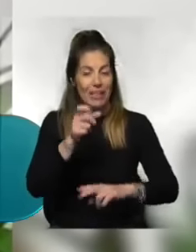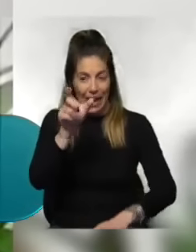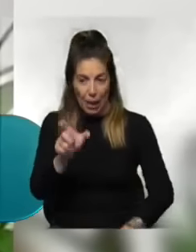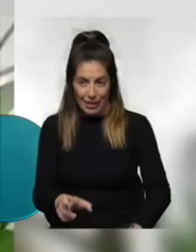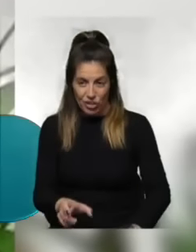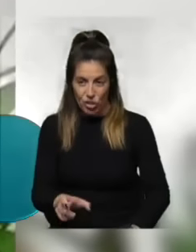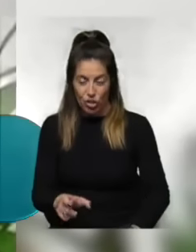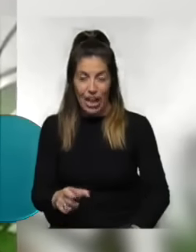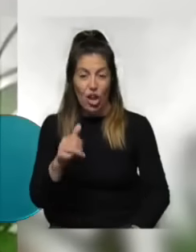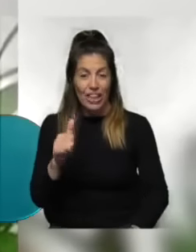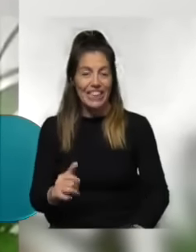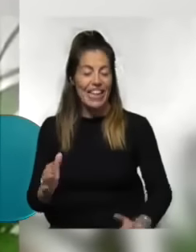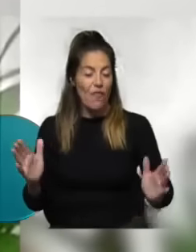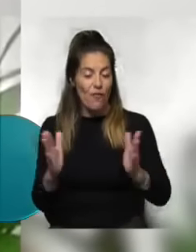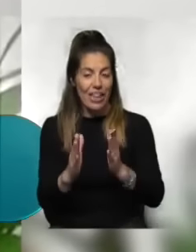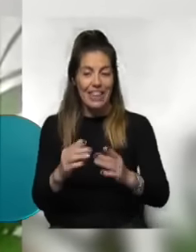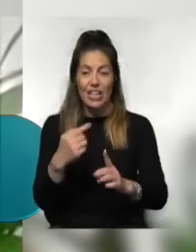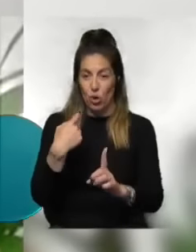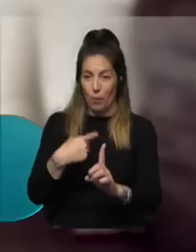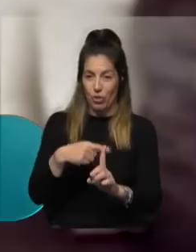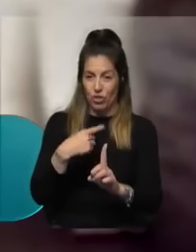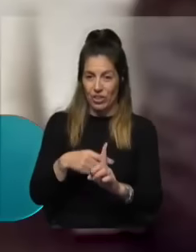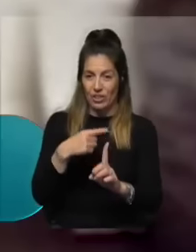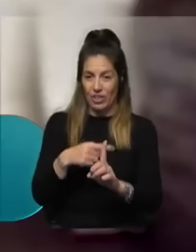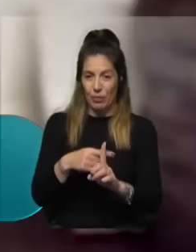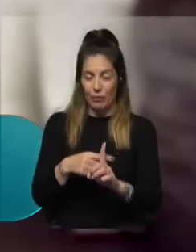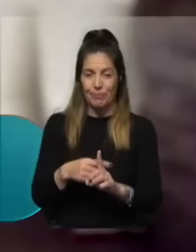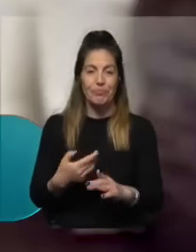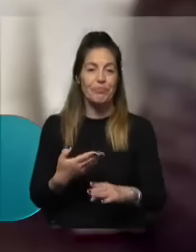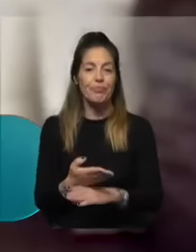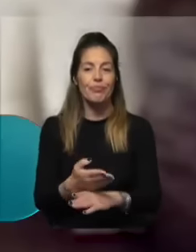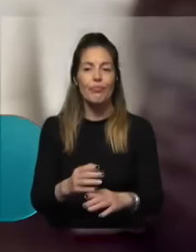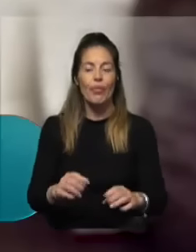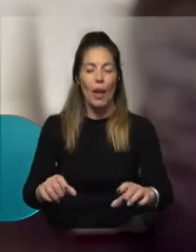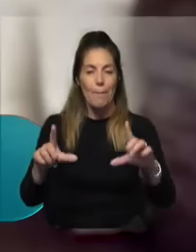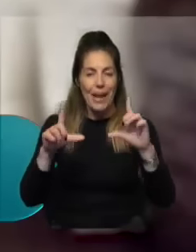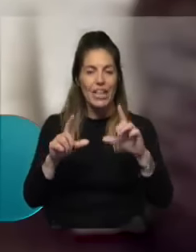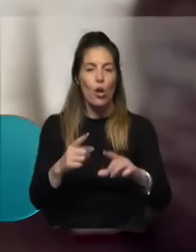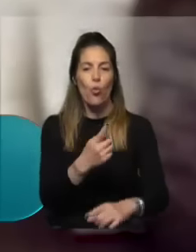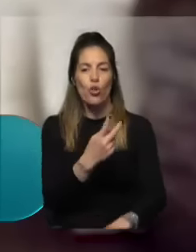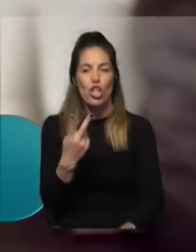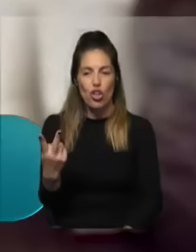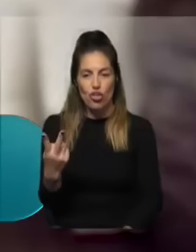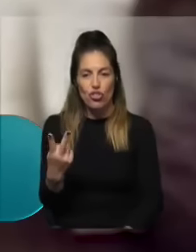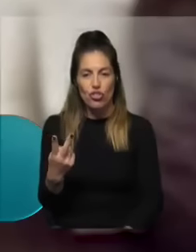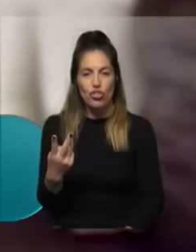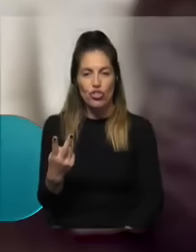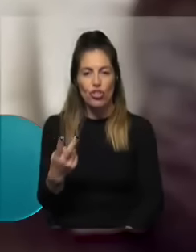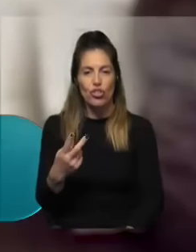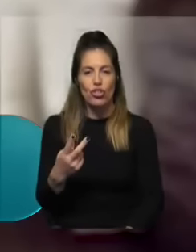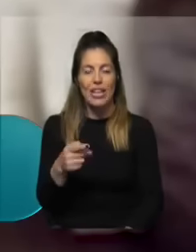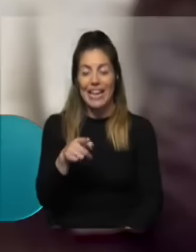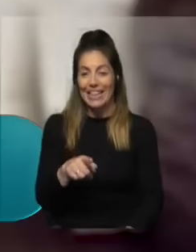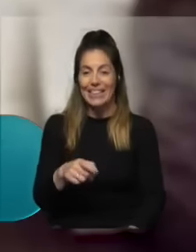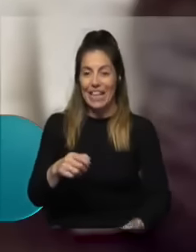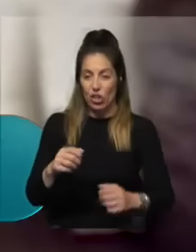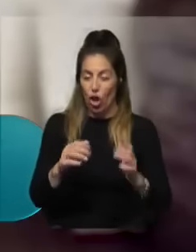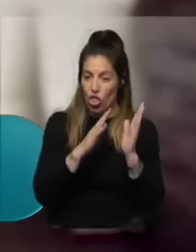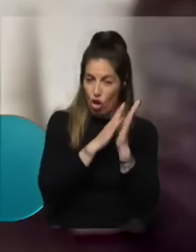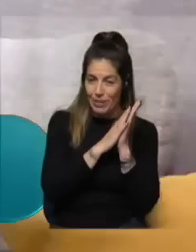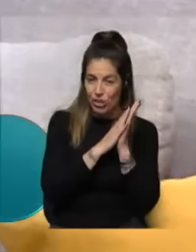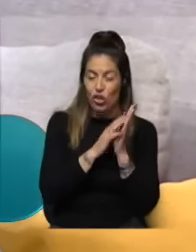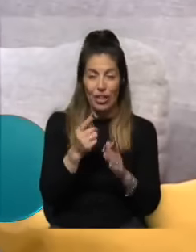que tiene enfrente, y eso es muy positivo. Le pide a la producción las imágenes 1 y 2, que son de comedores. Ahí justo. Ah, este es el dormitorio, vamos al